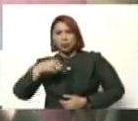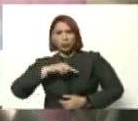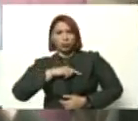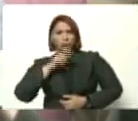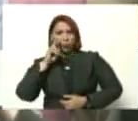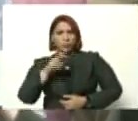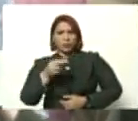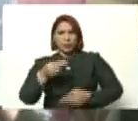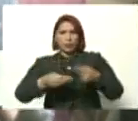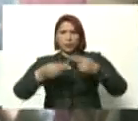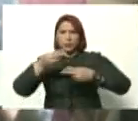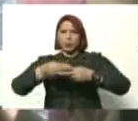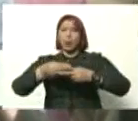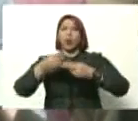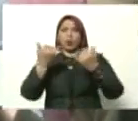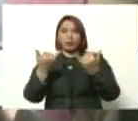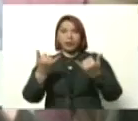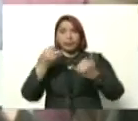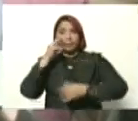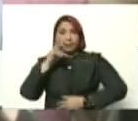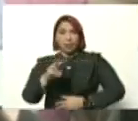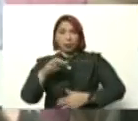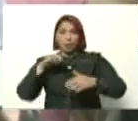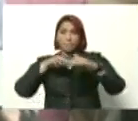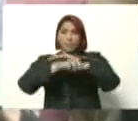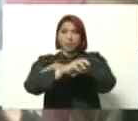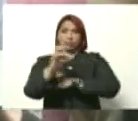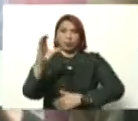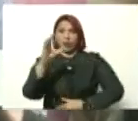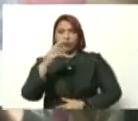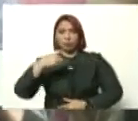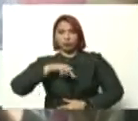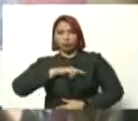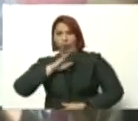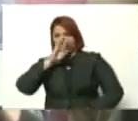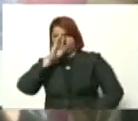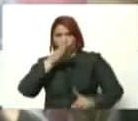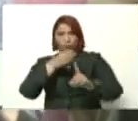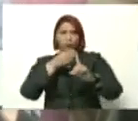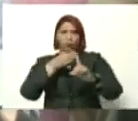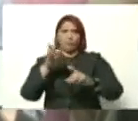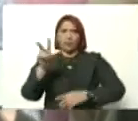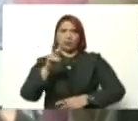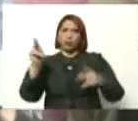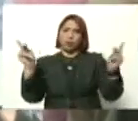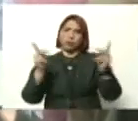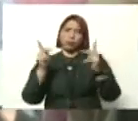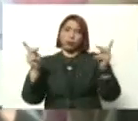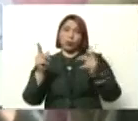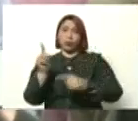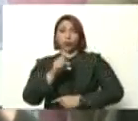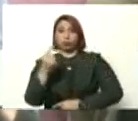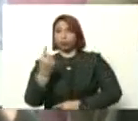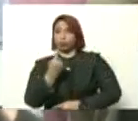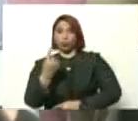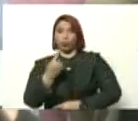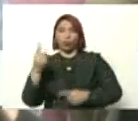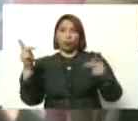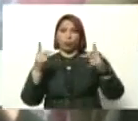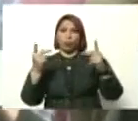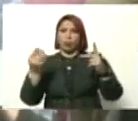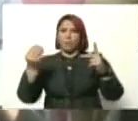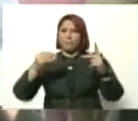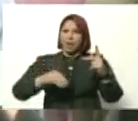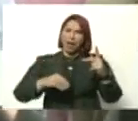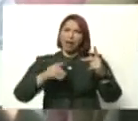lo estamos viendo en Metro de Caracas y bueno, vamos hacia una Venezuela próspera, pero no solo próspera porque haya o no más